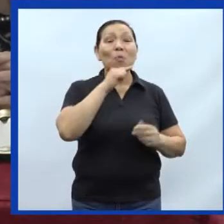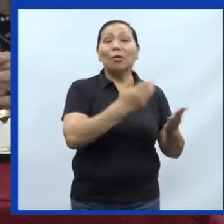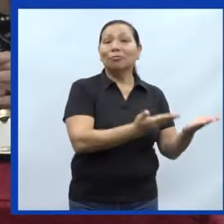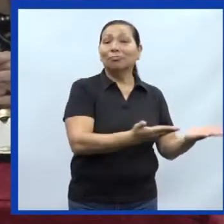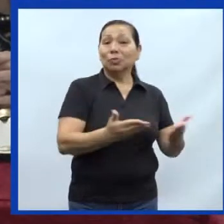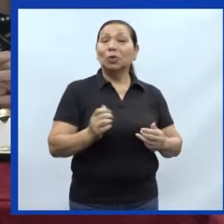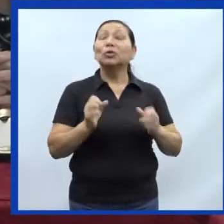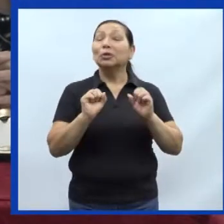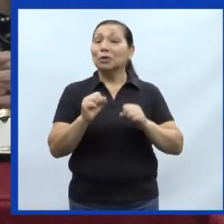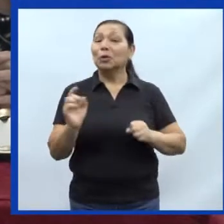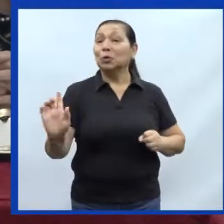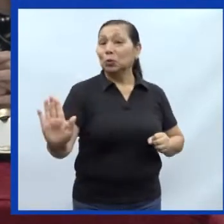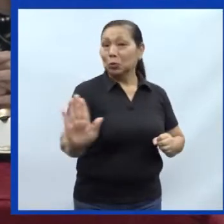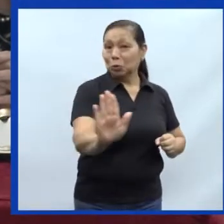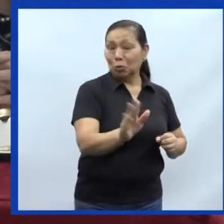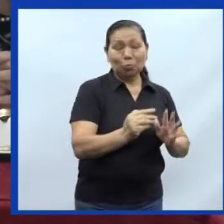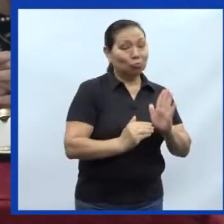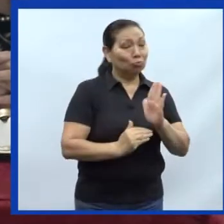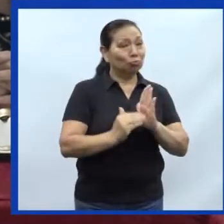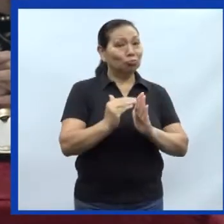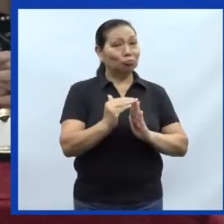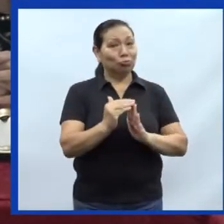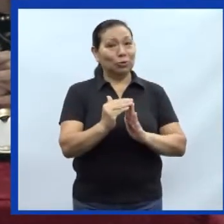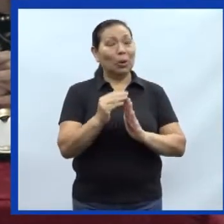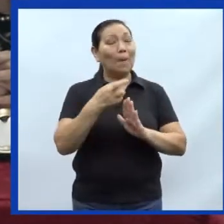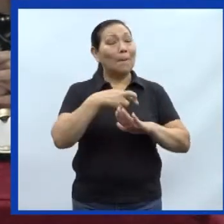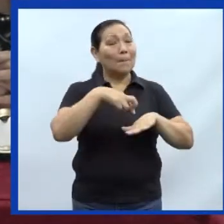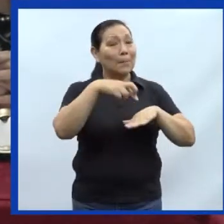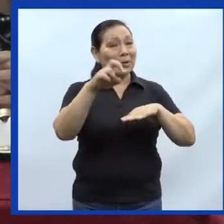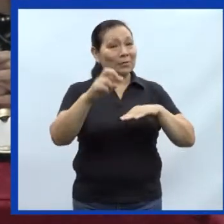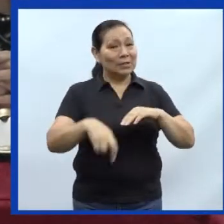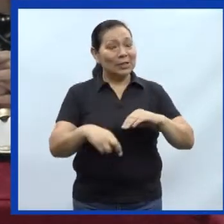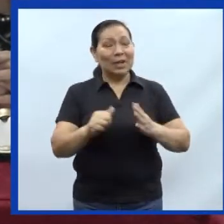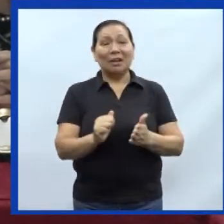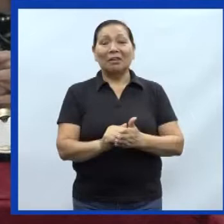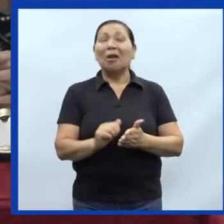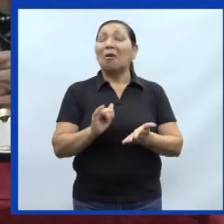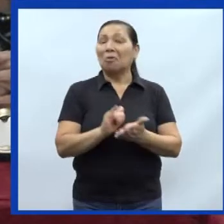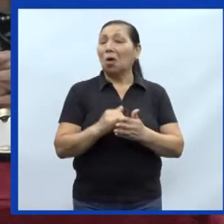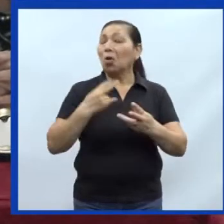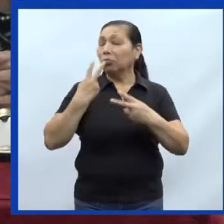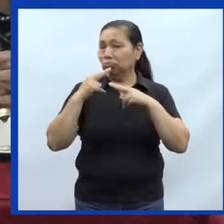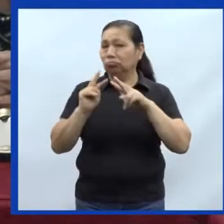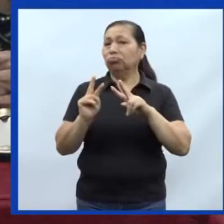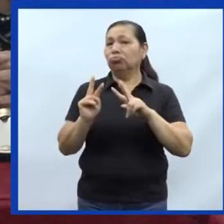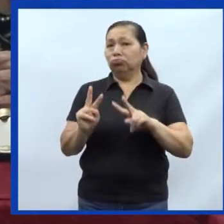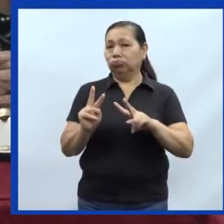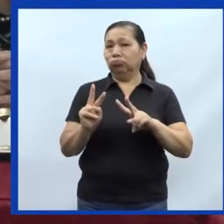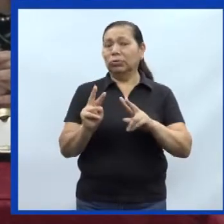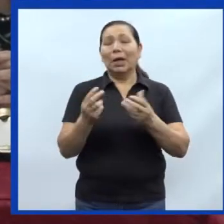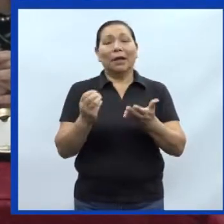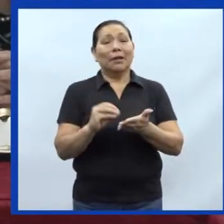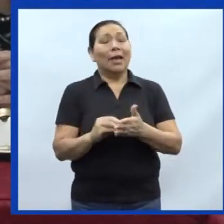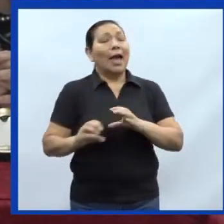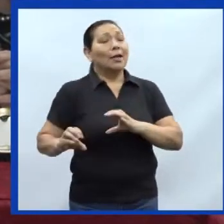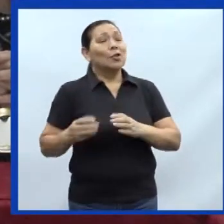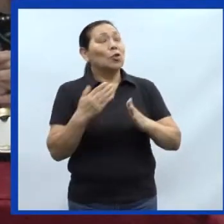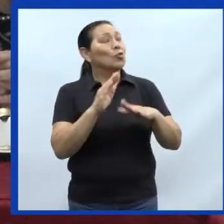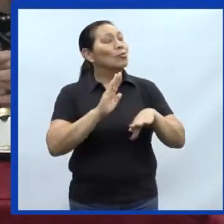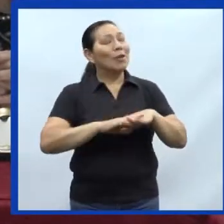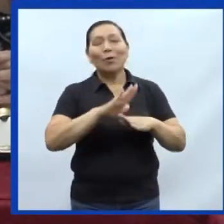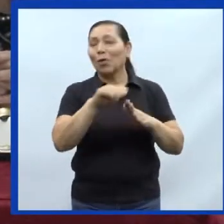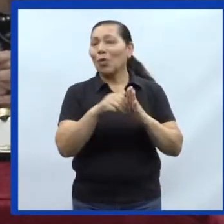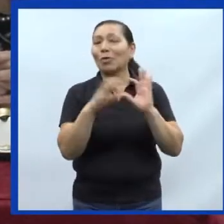Son ustedes, mujeres destacadas en su ámbito profesional, que han logrado visibilizarse y que han logrado sobre